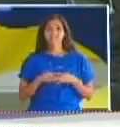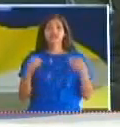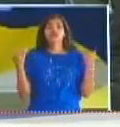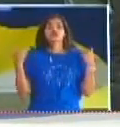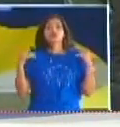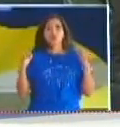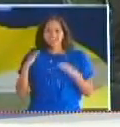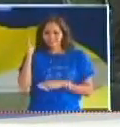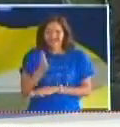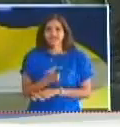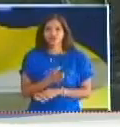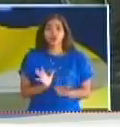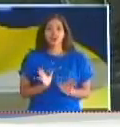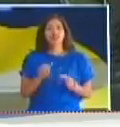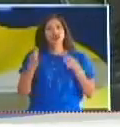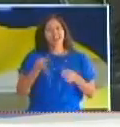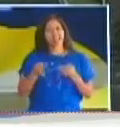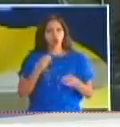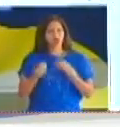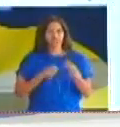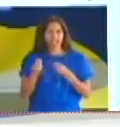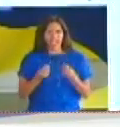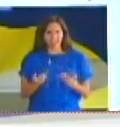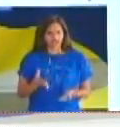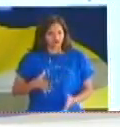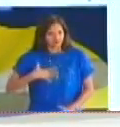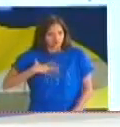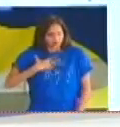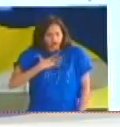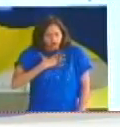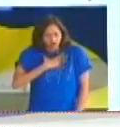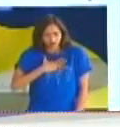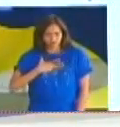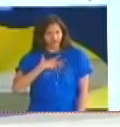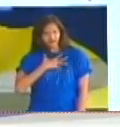supuestas sanciones que de verdad lo que genera es indignación,